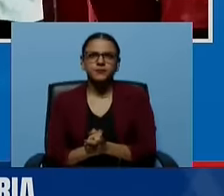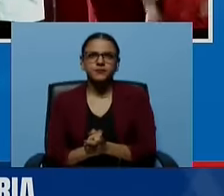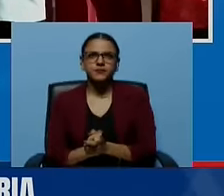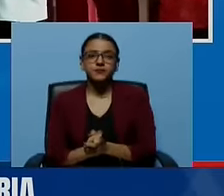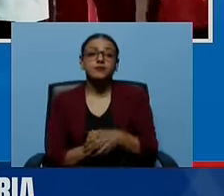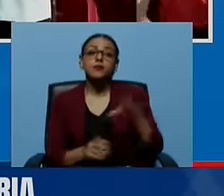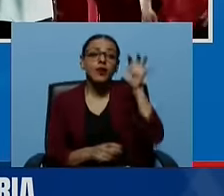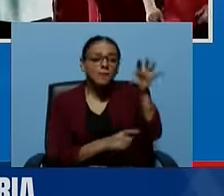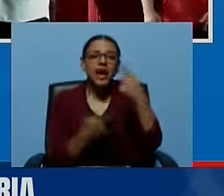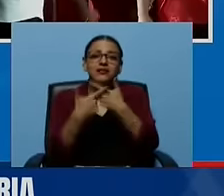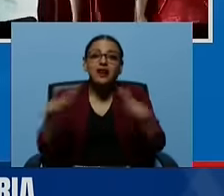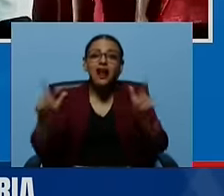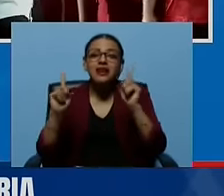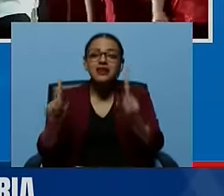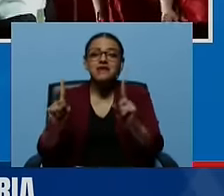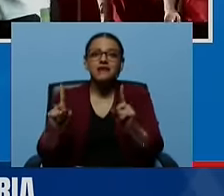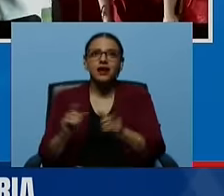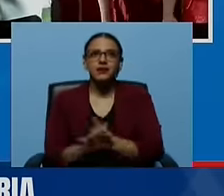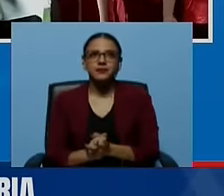Patria libre.